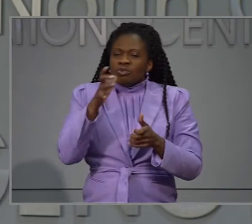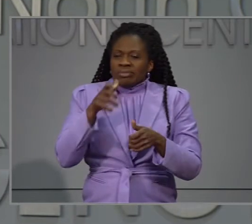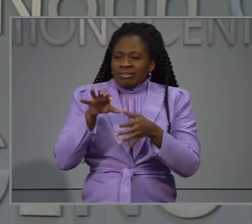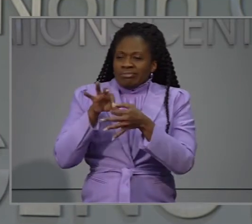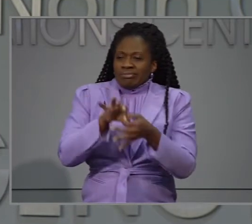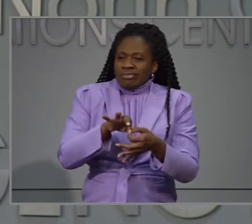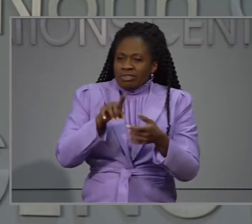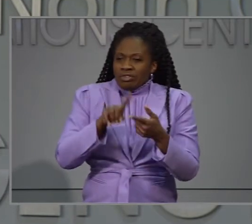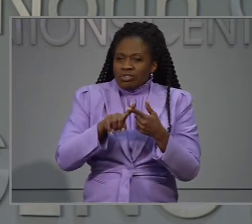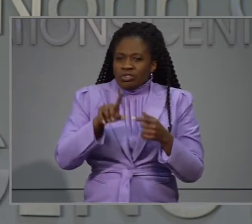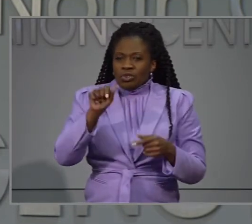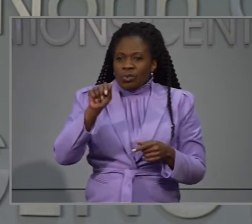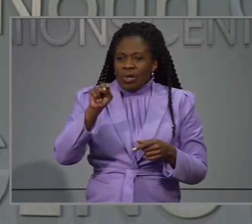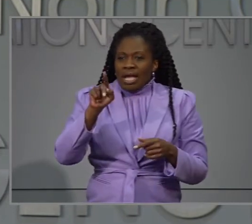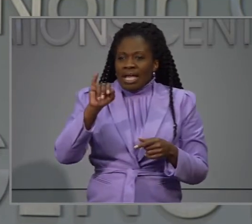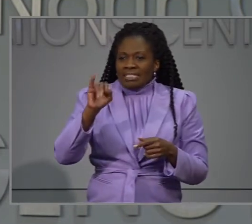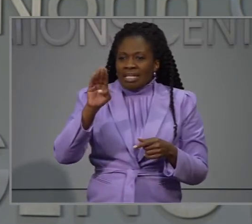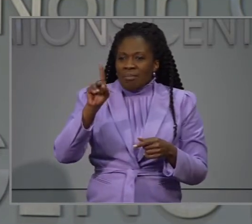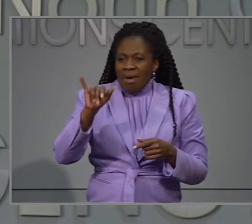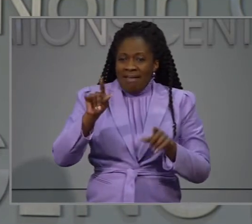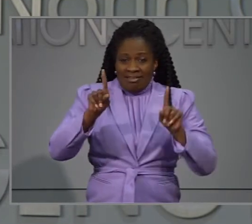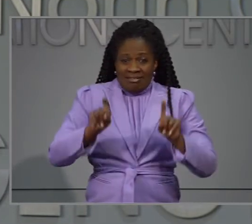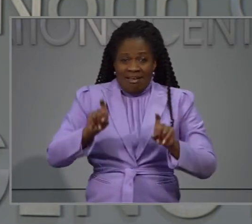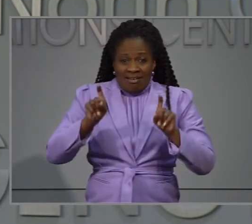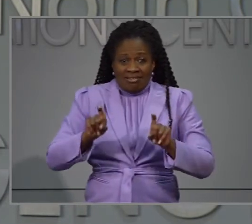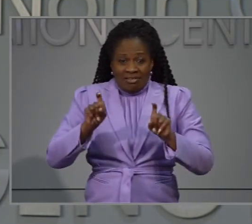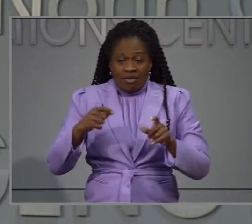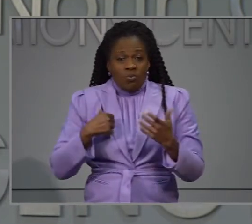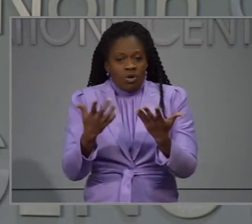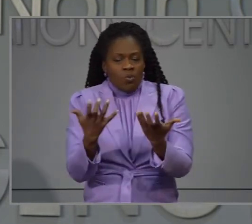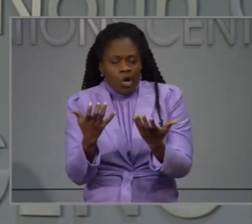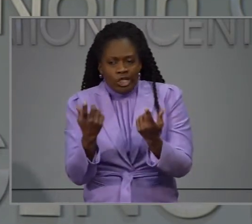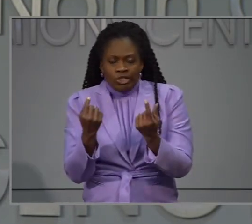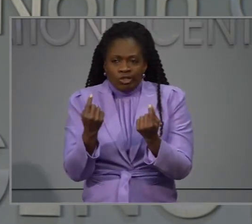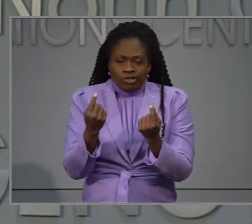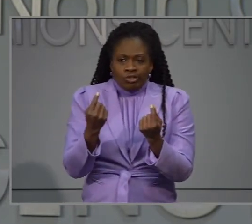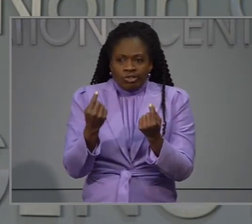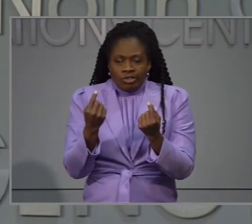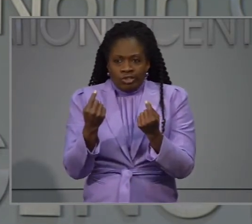al departamento de salud bueno puede haber pruebas de anticuerpos